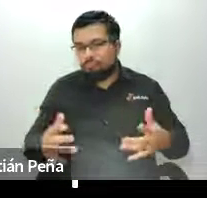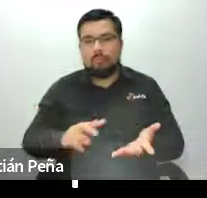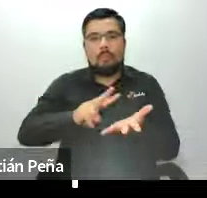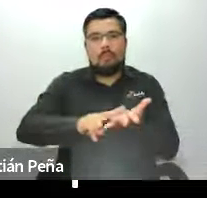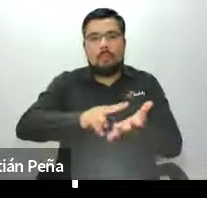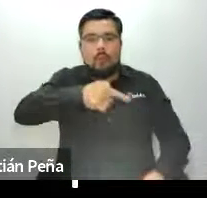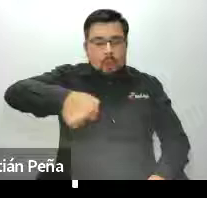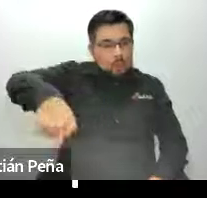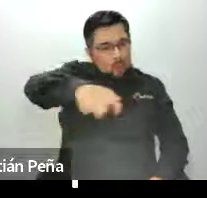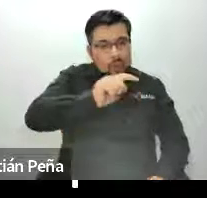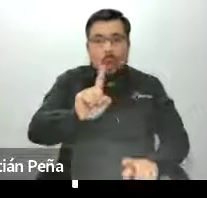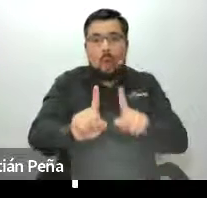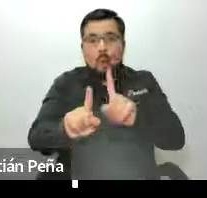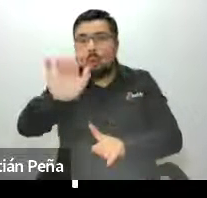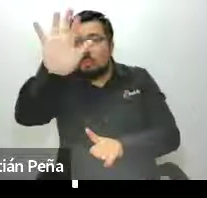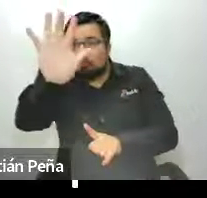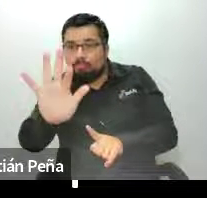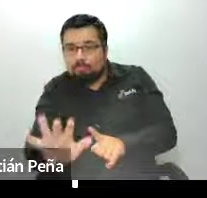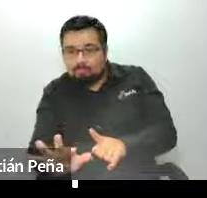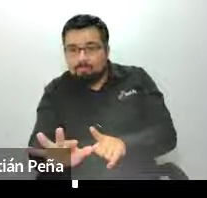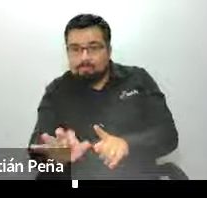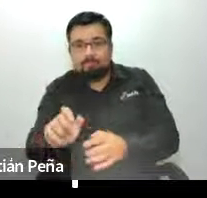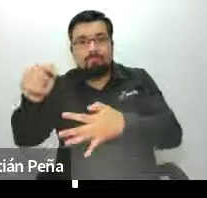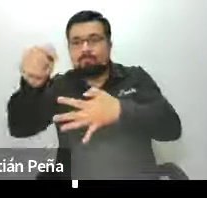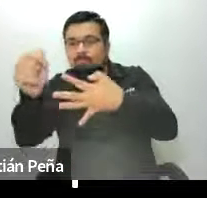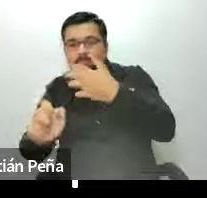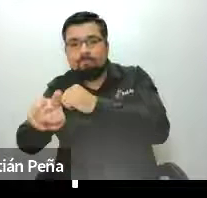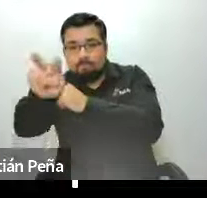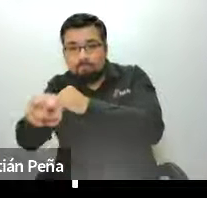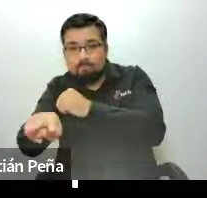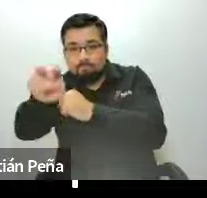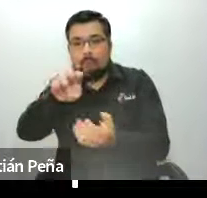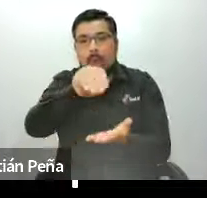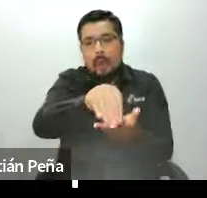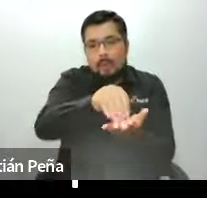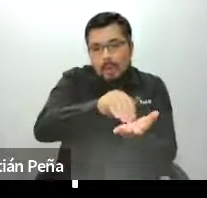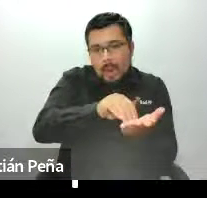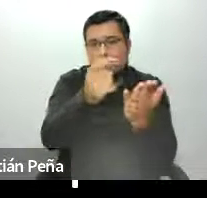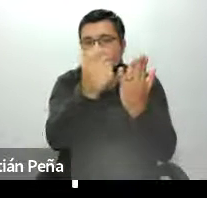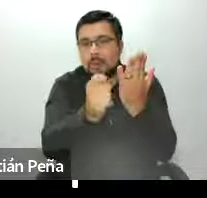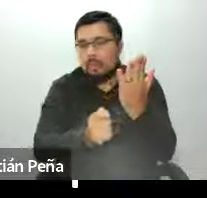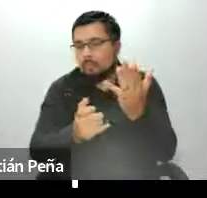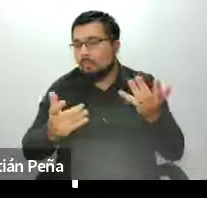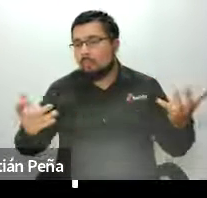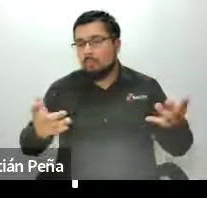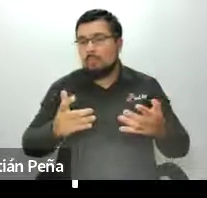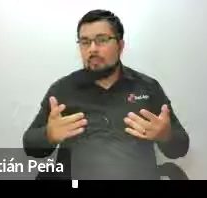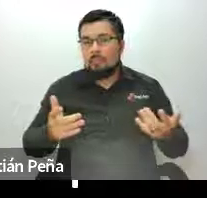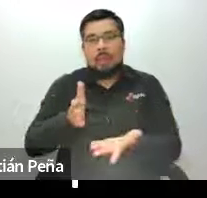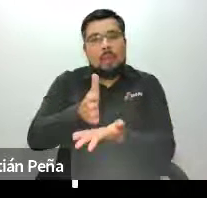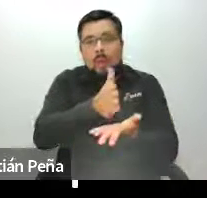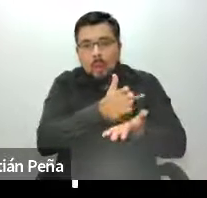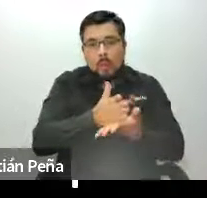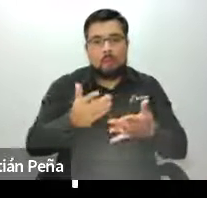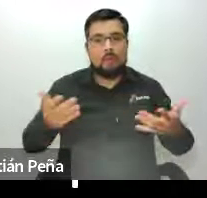más cualitativas, hacíamos observaciones cualitativas de los progresos de aprendizaje, que es algo que también las escuelas regulares están aprendiendo de las profesoras